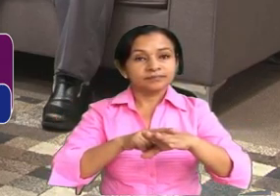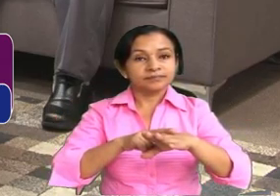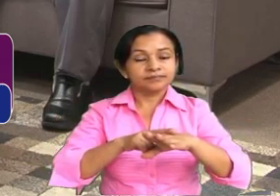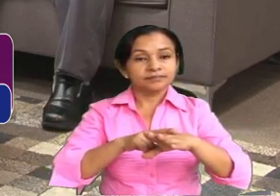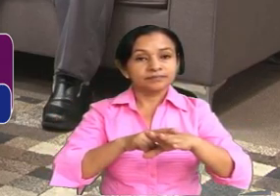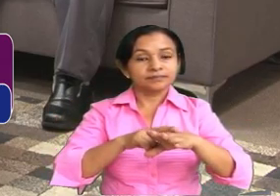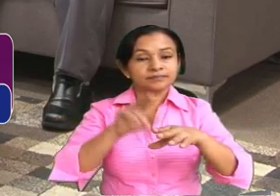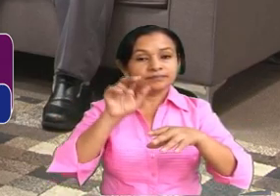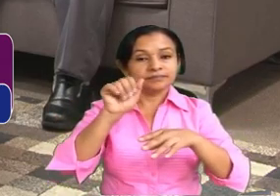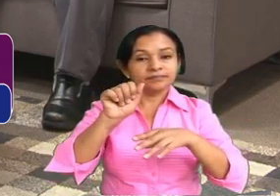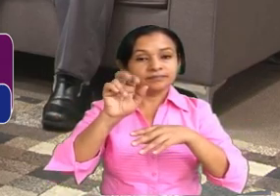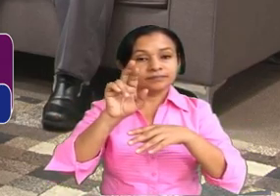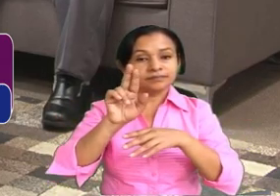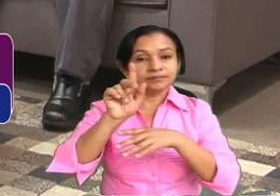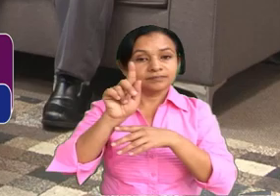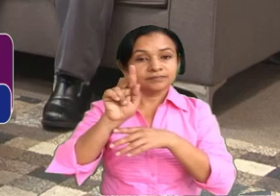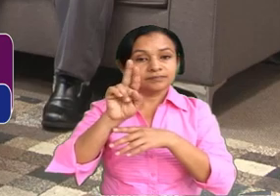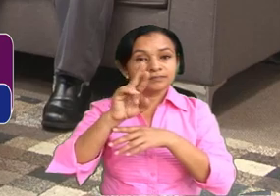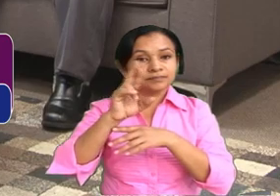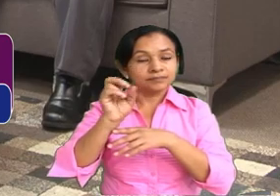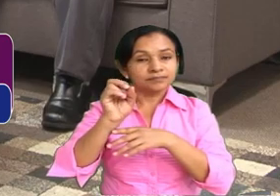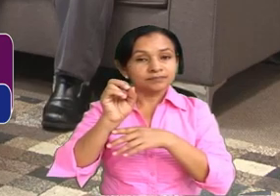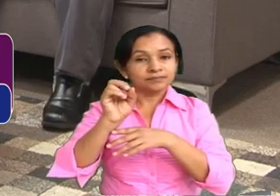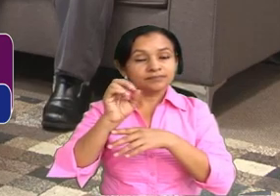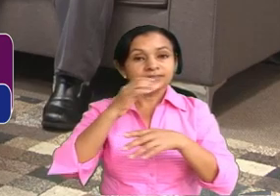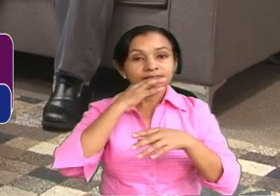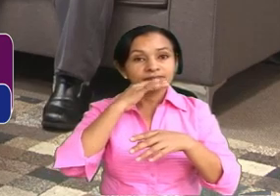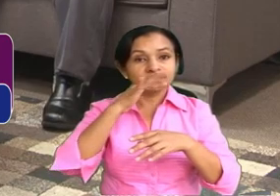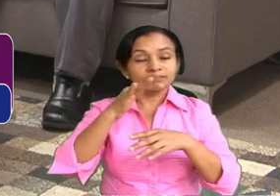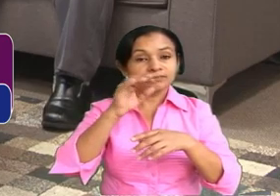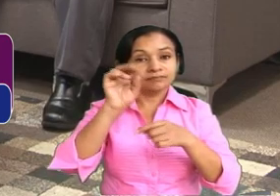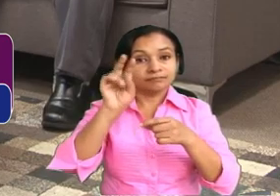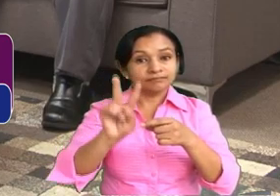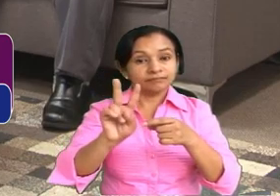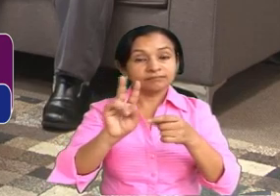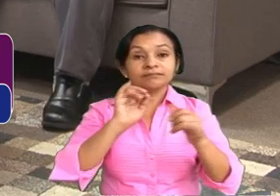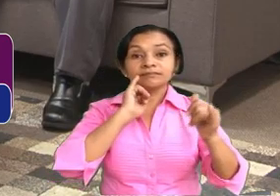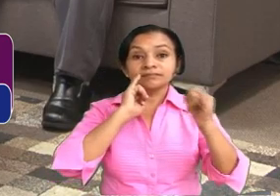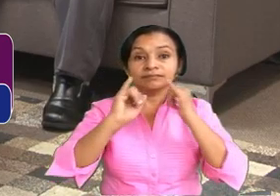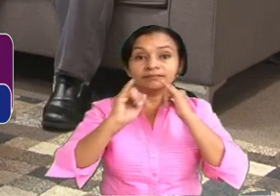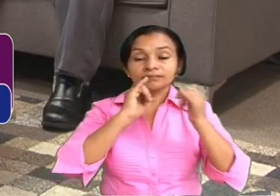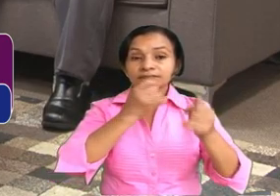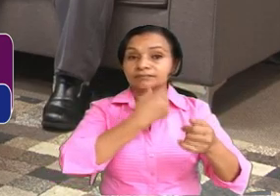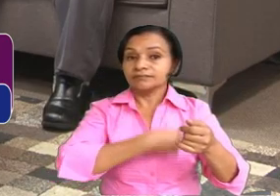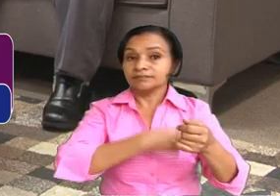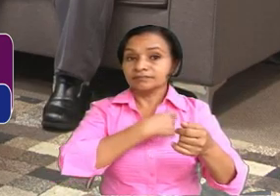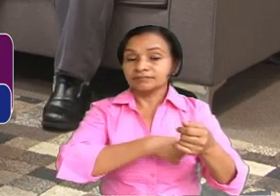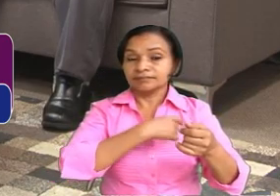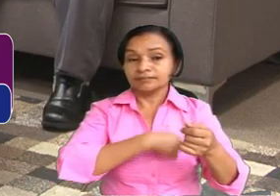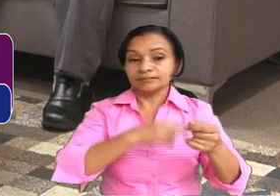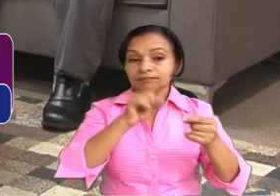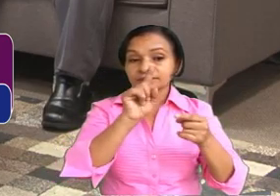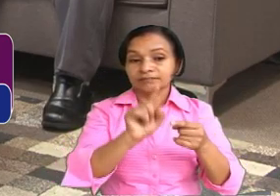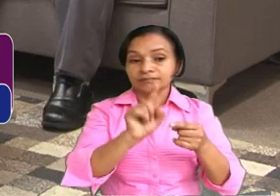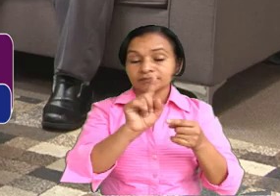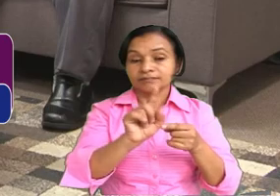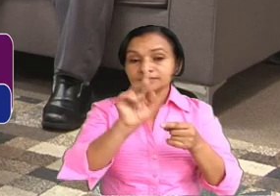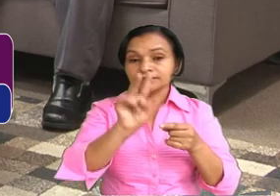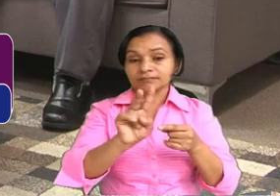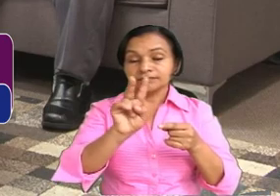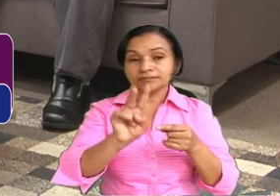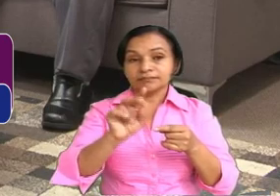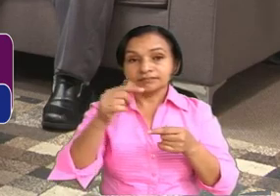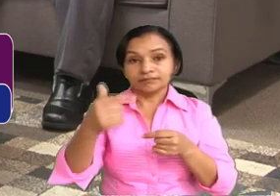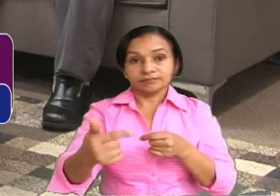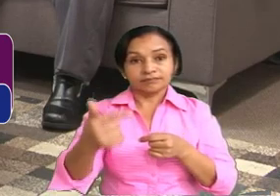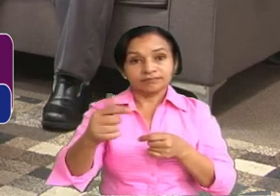compañero Arturo mencionaba el inglés como lengua, como segunda lengua en las escuelas a partir de un idioma aprendido, pero